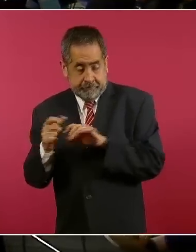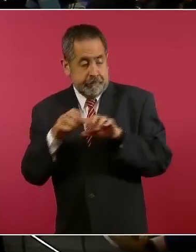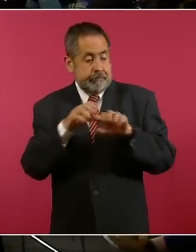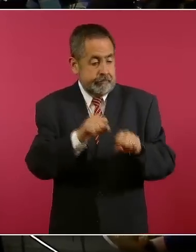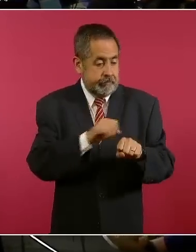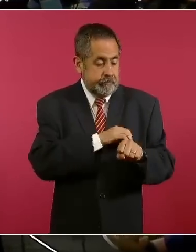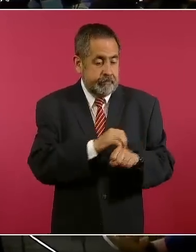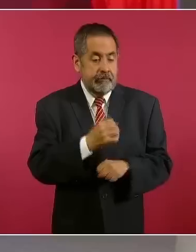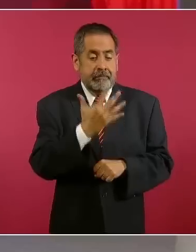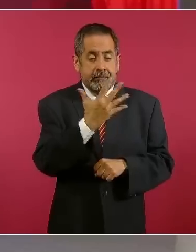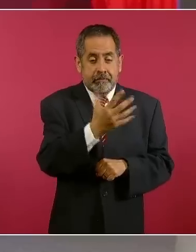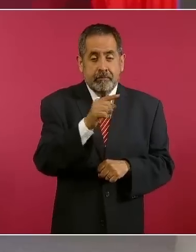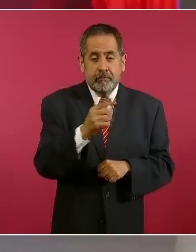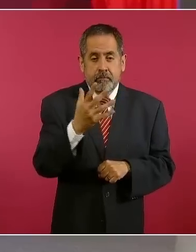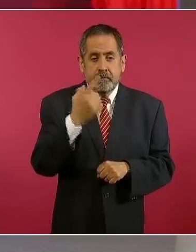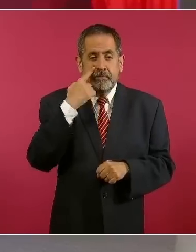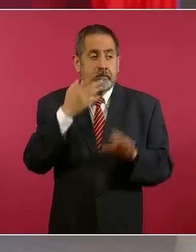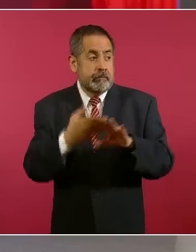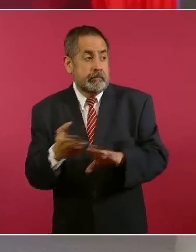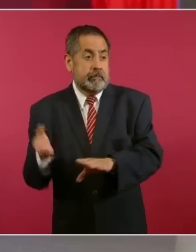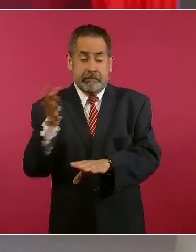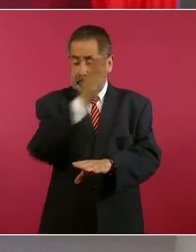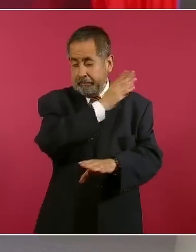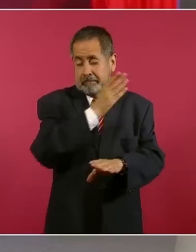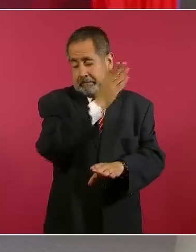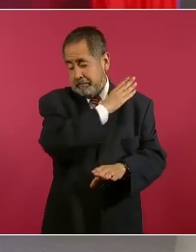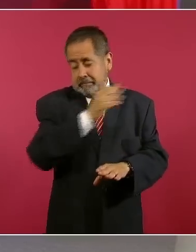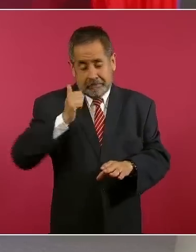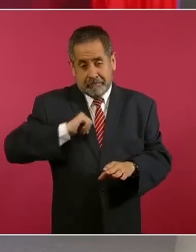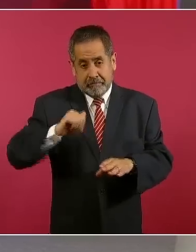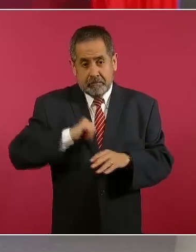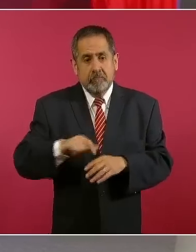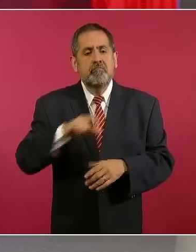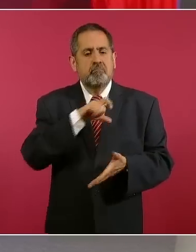de 55 acá